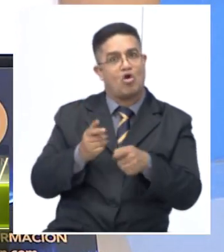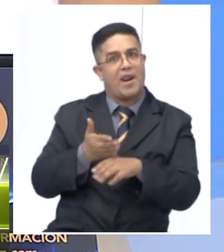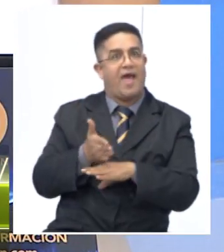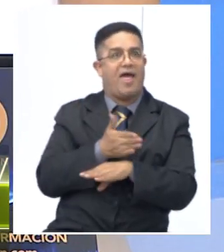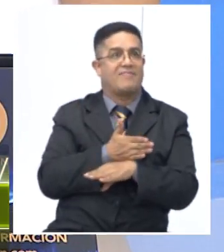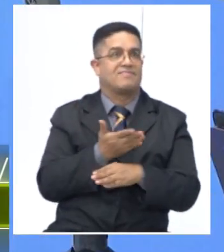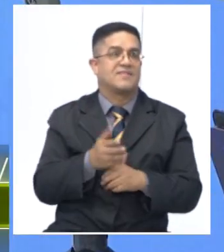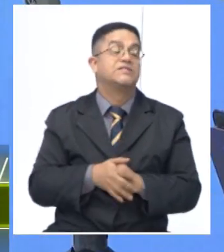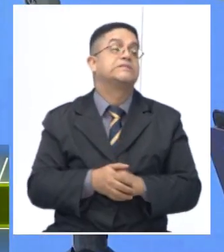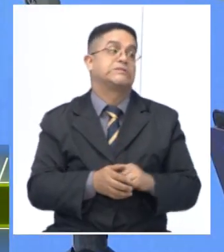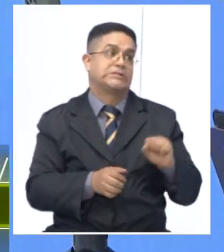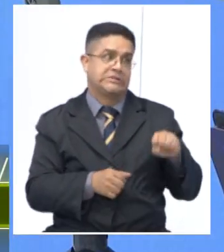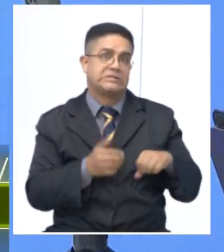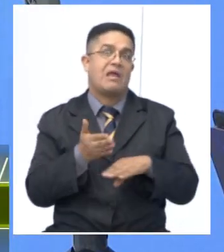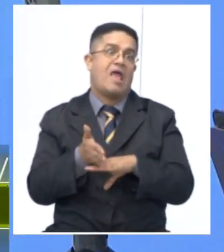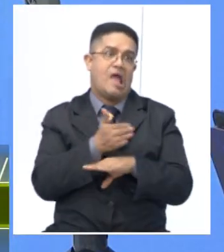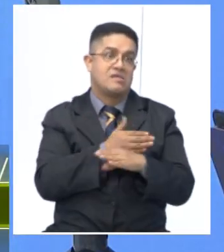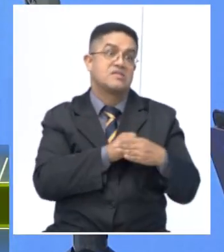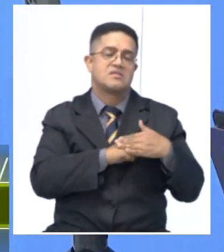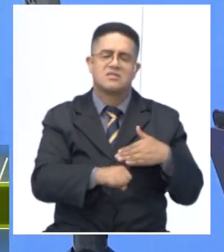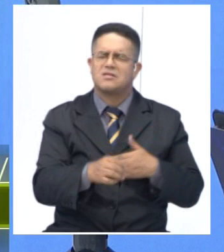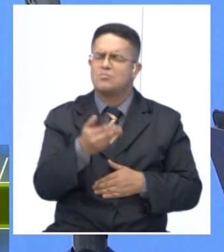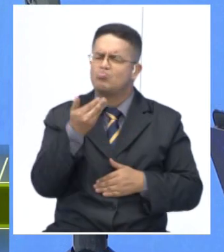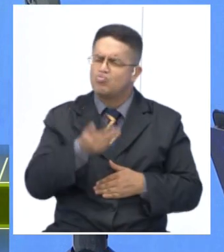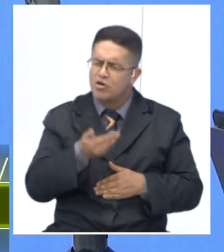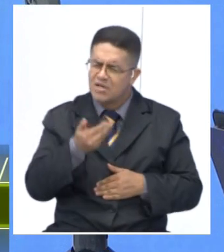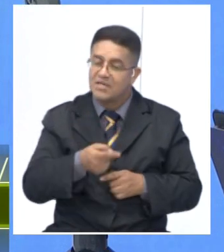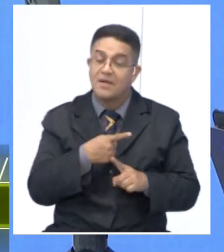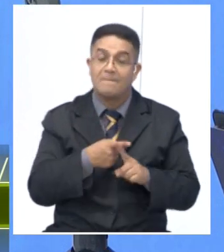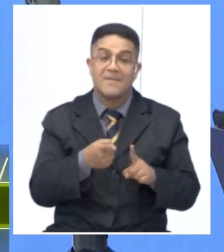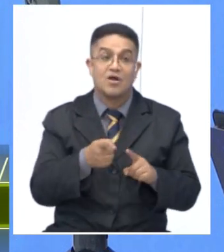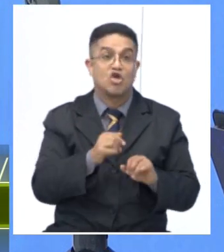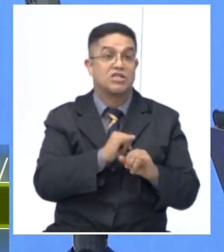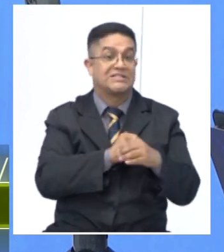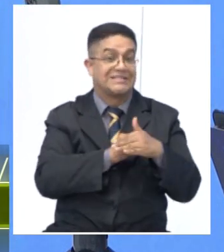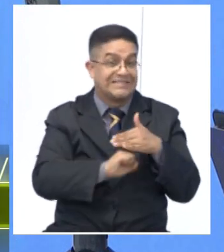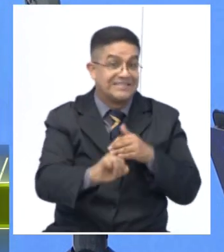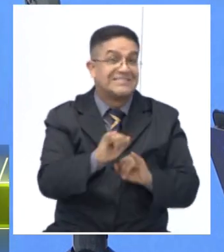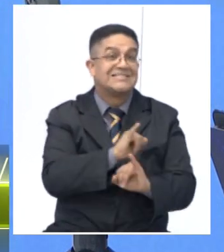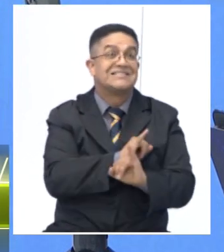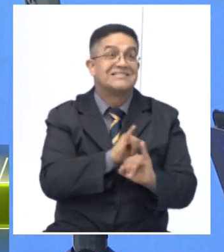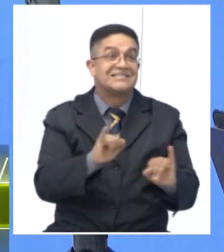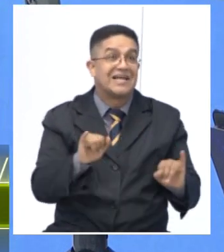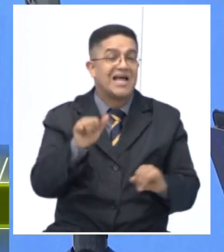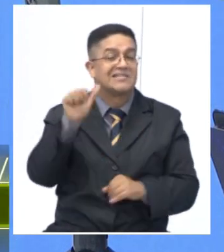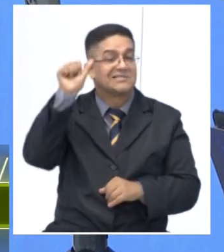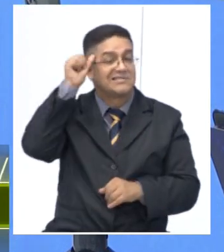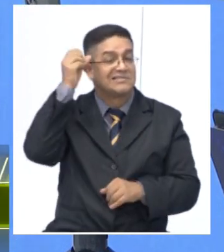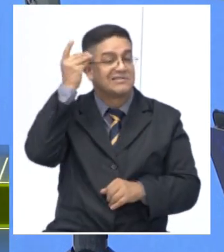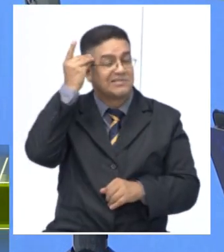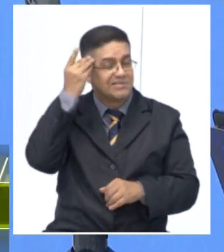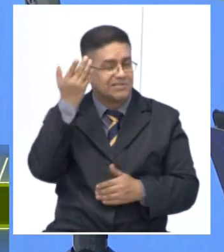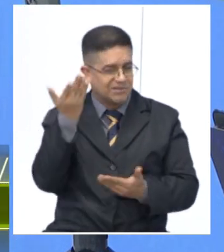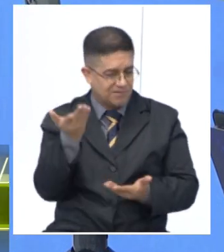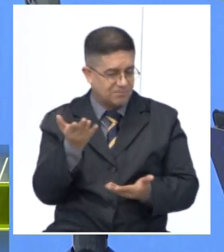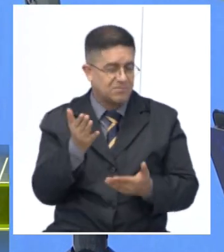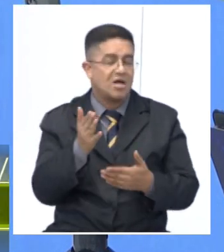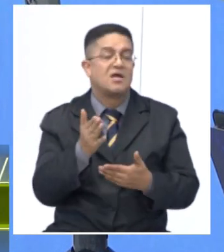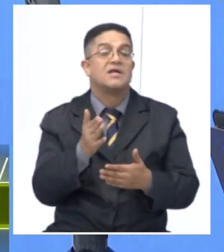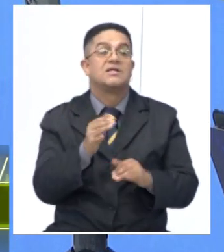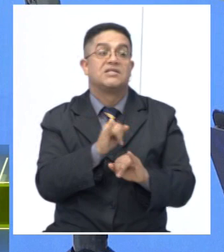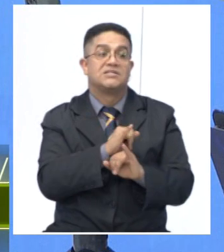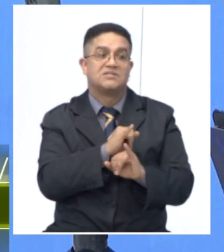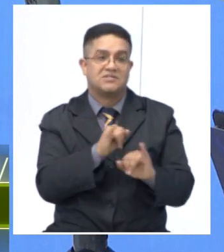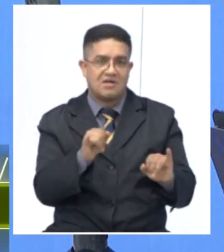todos los niños. es súper importante para todos, pero en el caso del síndrome de Down más, porque lo decían anteriormente en el programa, cuando ya tenemos